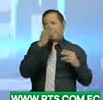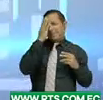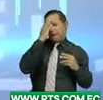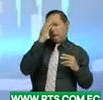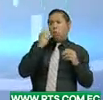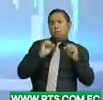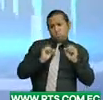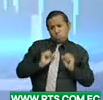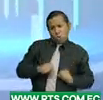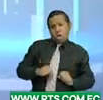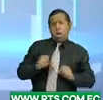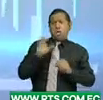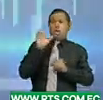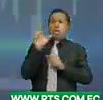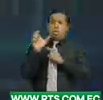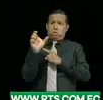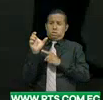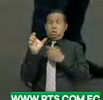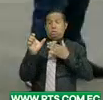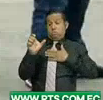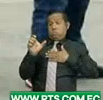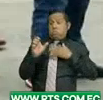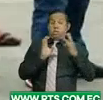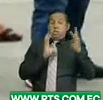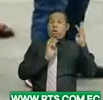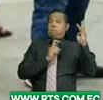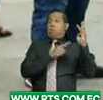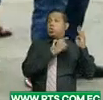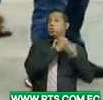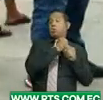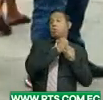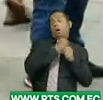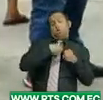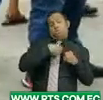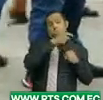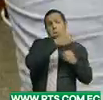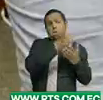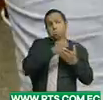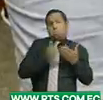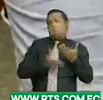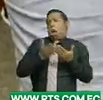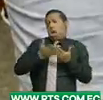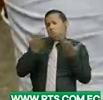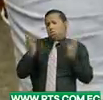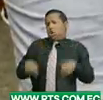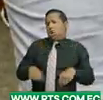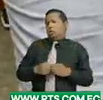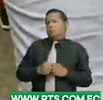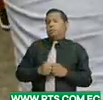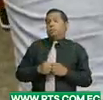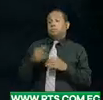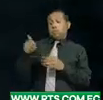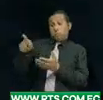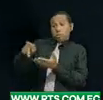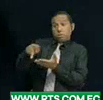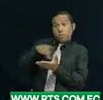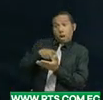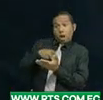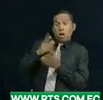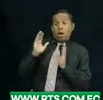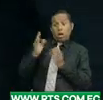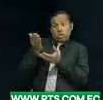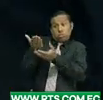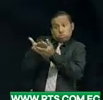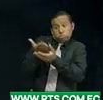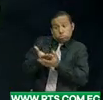las licencias, en mi caso por medio de mi esposo. Según la tramitadora, una vez entregado personalmente el dinero y todos los